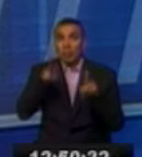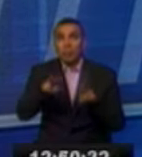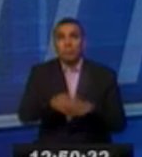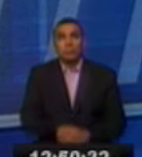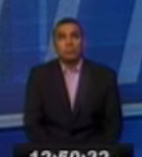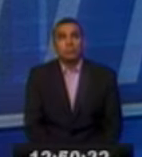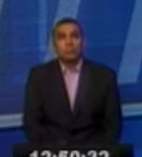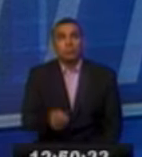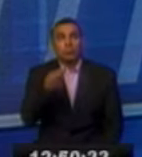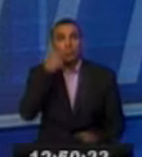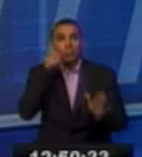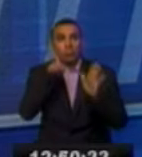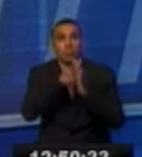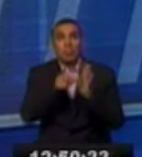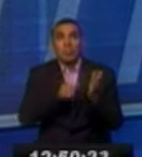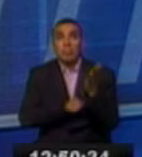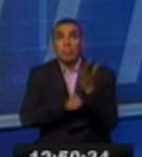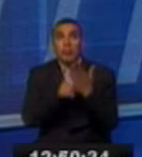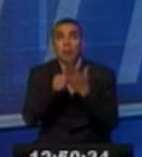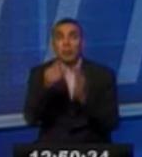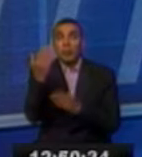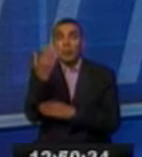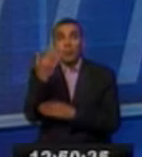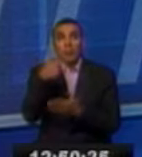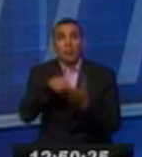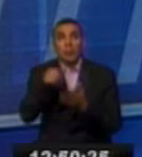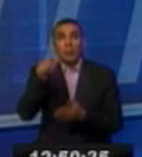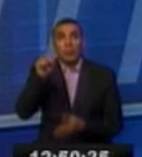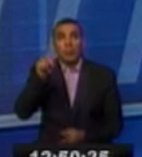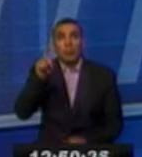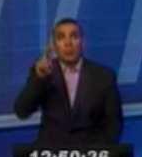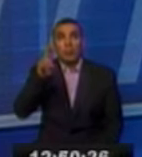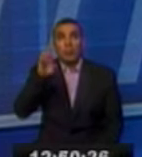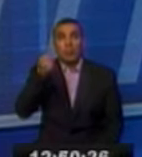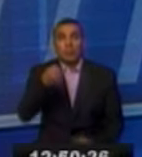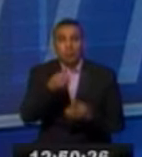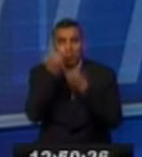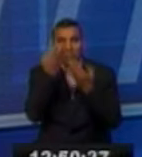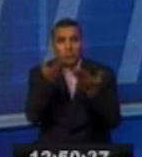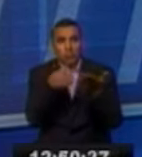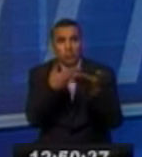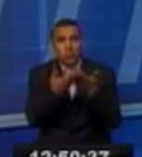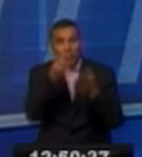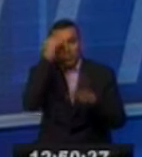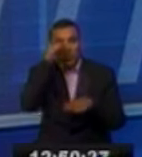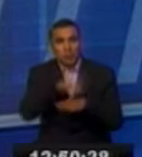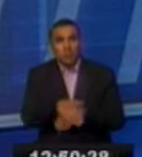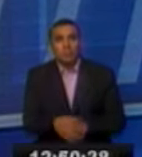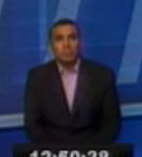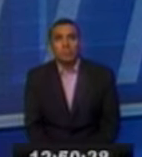lo denunció el ministro de Telecomunicaciones, Andrés Michelena, informa Karen Haro. Adelante, muy buenas tardes.